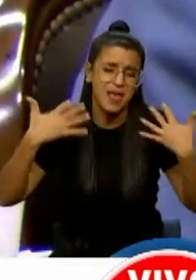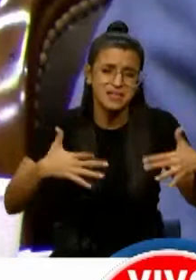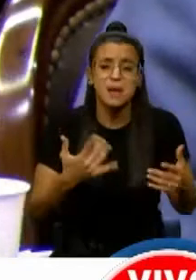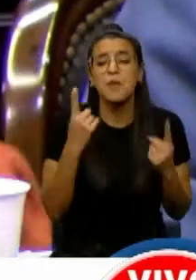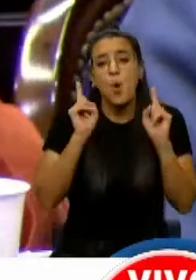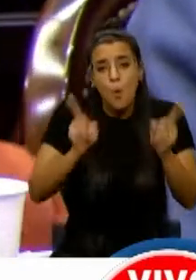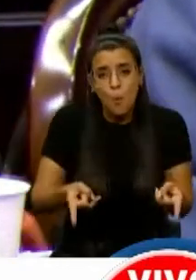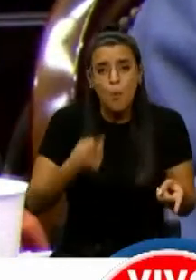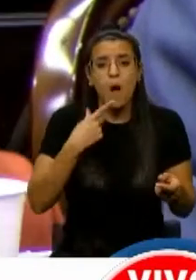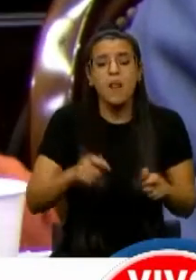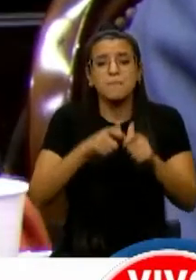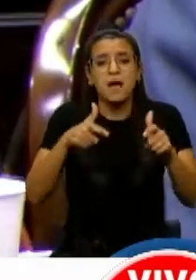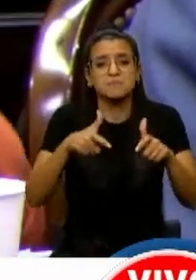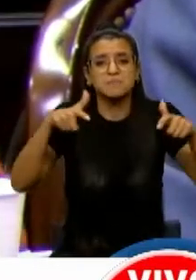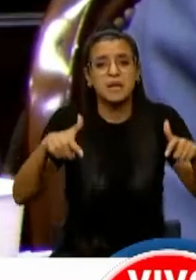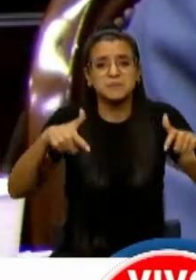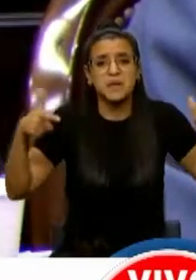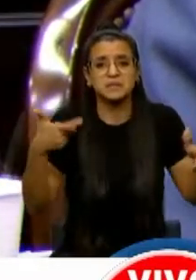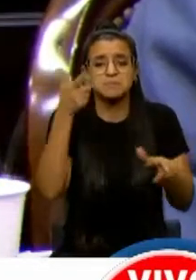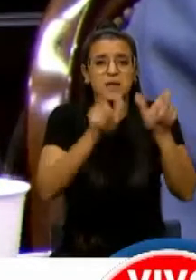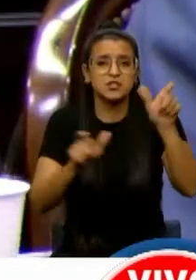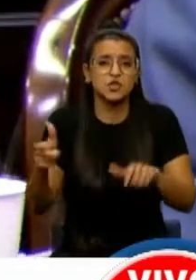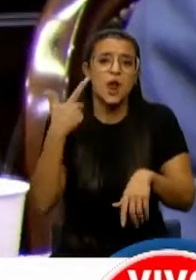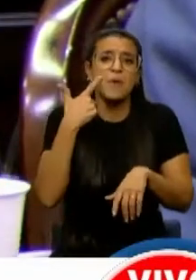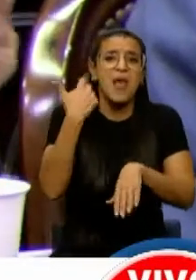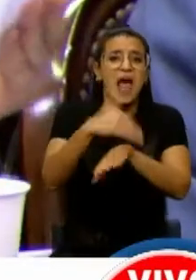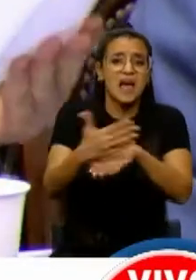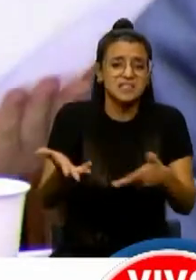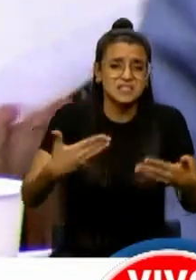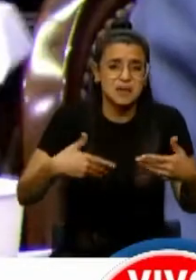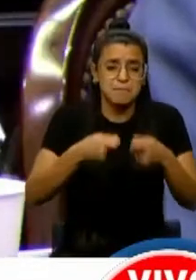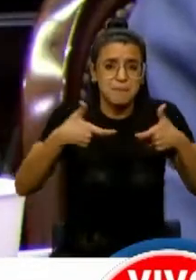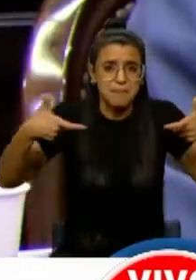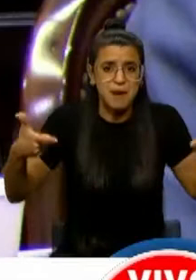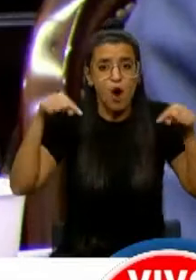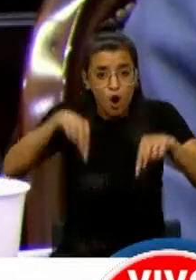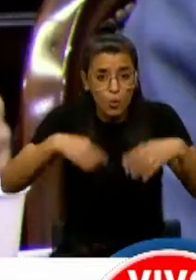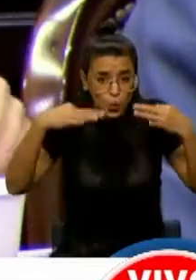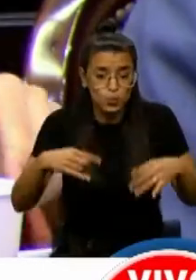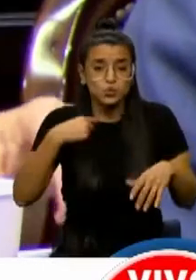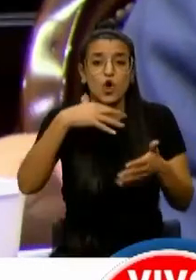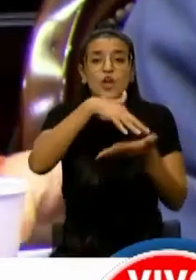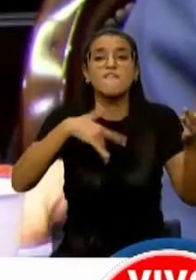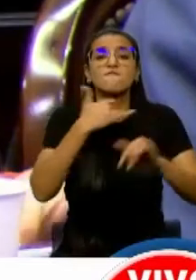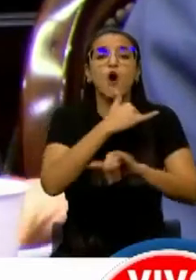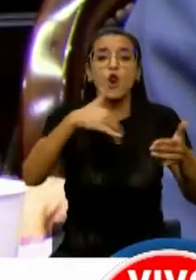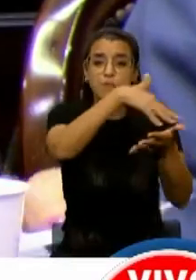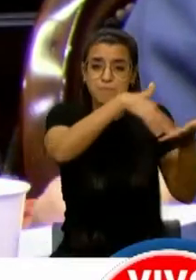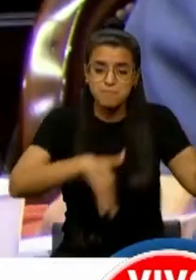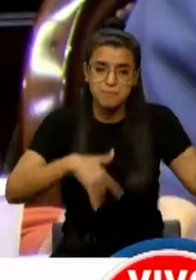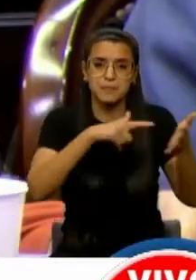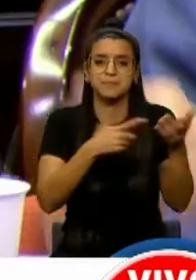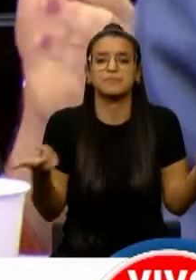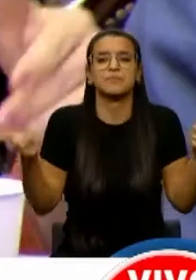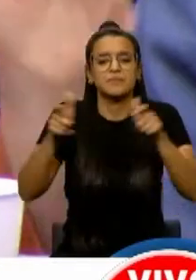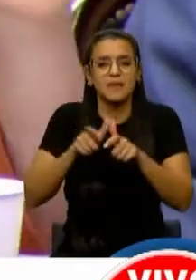Sin embargo, cada vez más hay más personas viviendo en la calle. Es más, hoy justamente salió un informe de la mesa